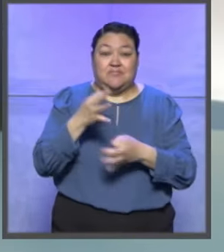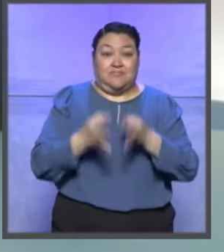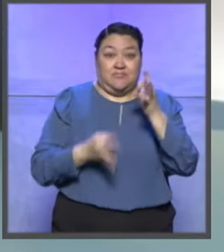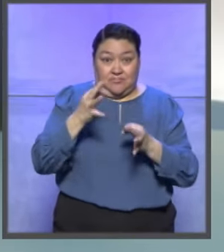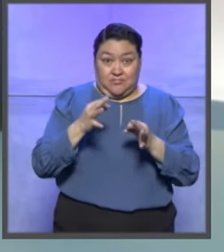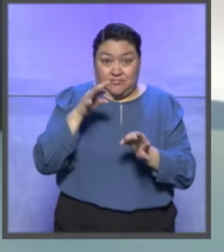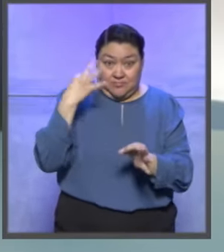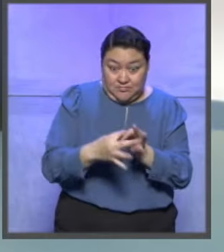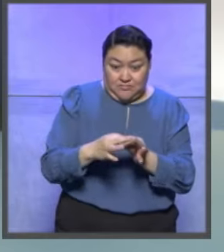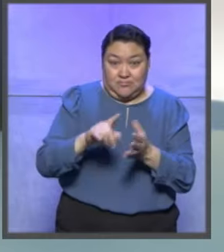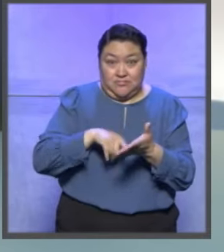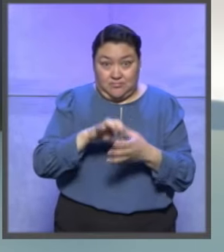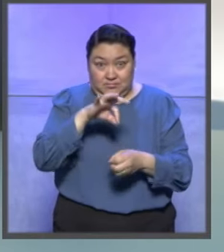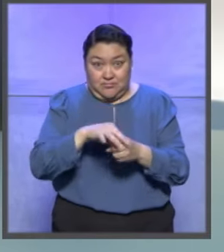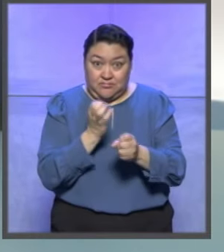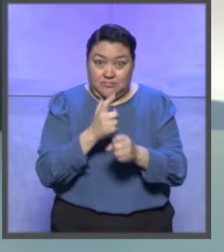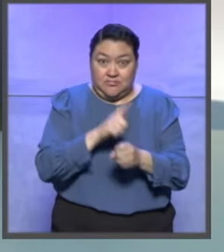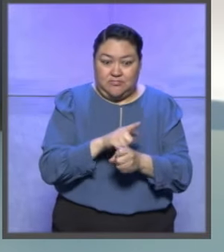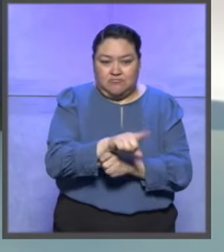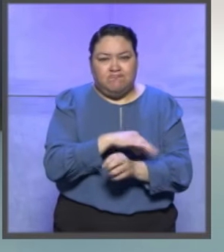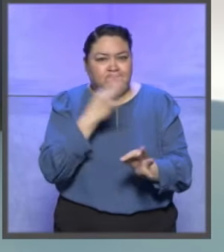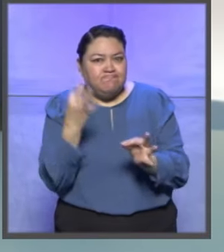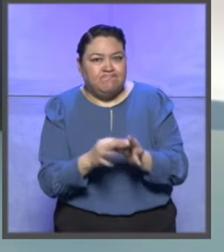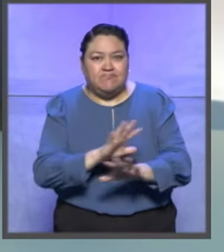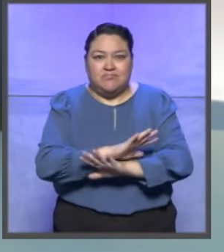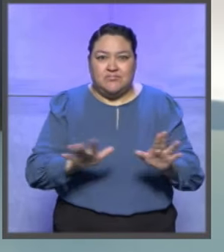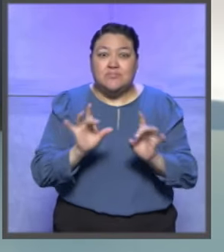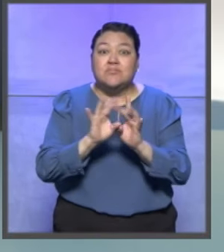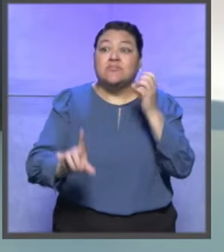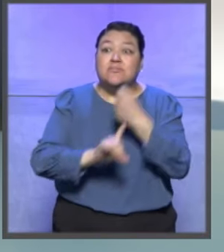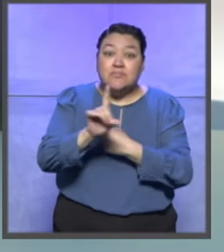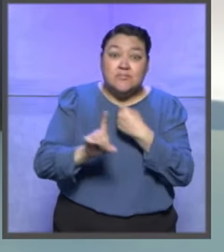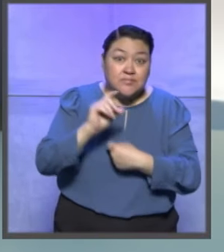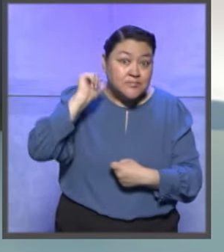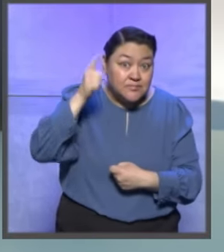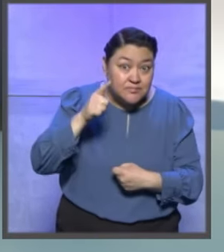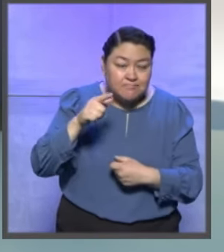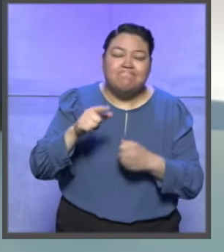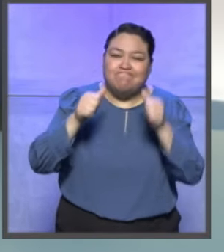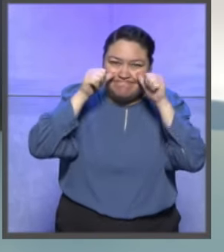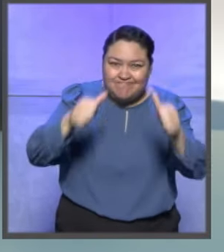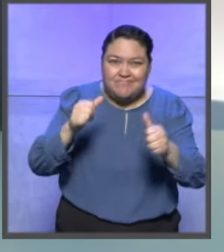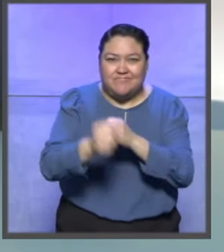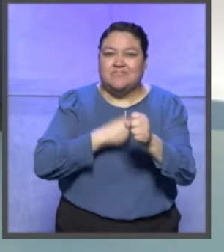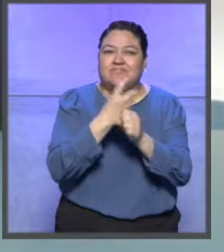listos para esta elección 2023-2024. Hasta la próxima.